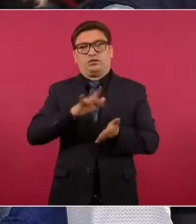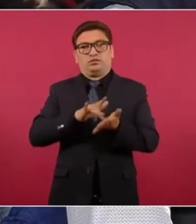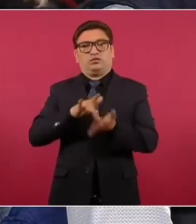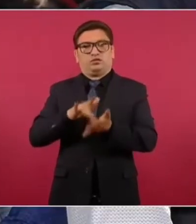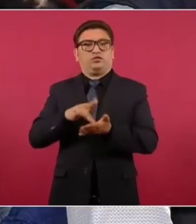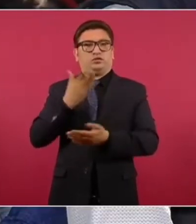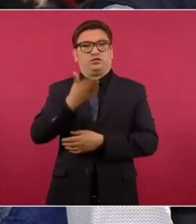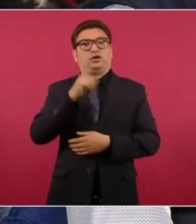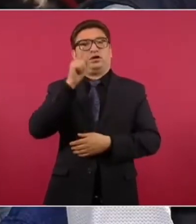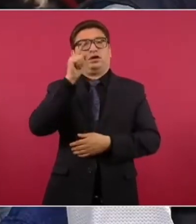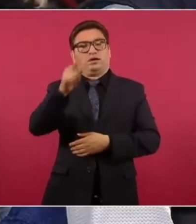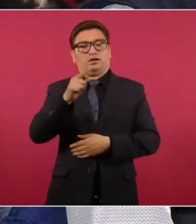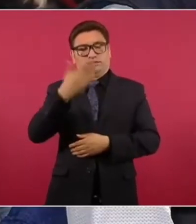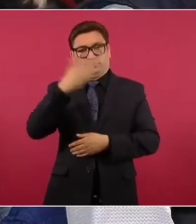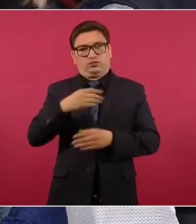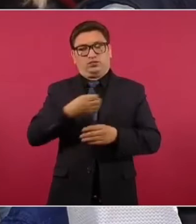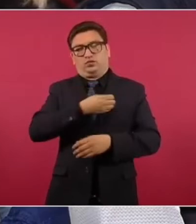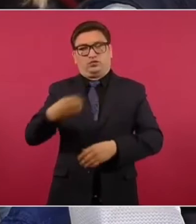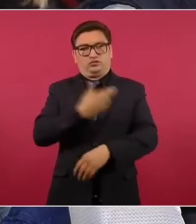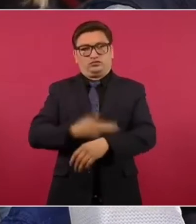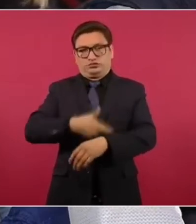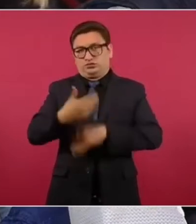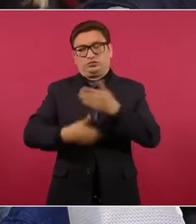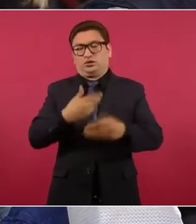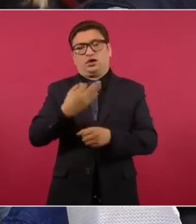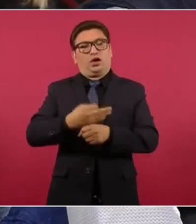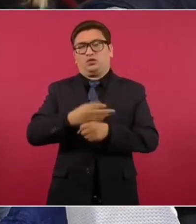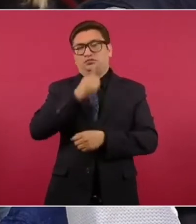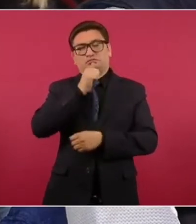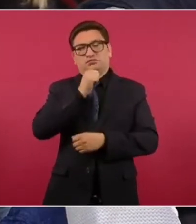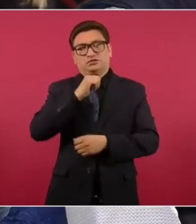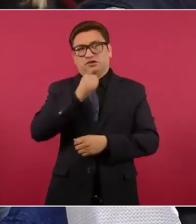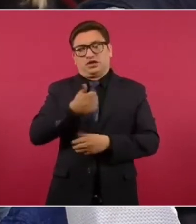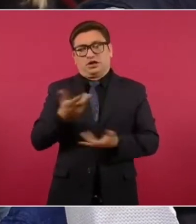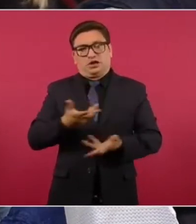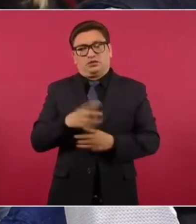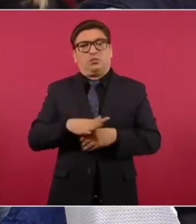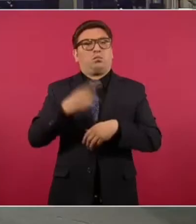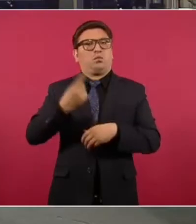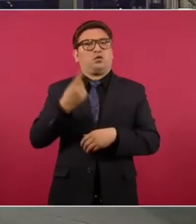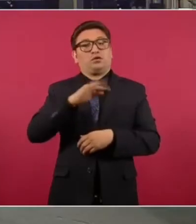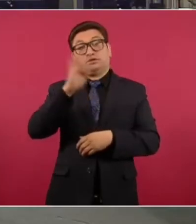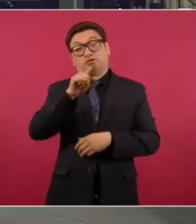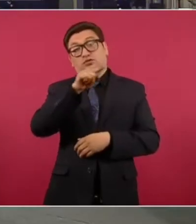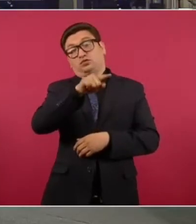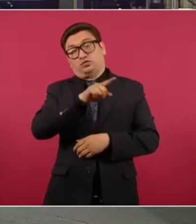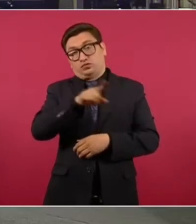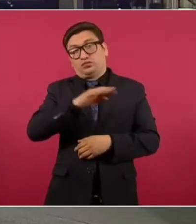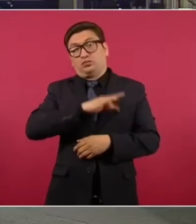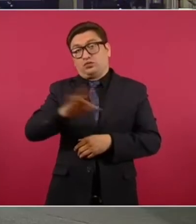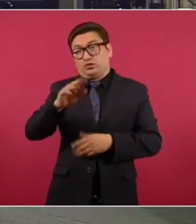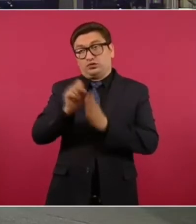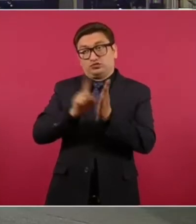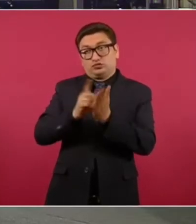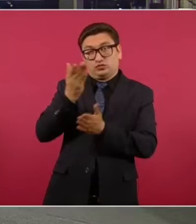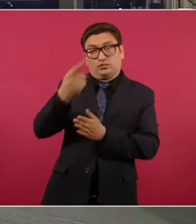pedido en el mecanismo, pero hasta ahorita no se ha concretado. No sé si por medio de ustedes se pudiera hacer la